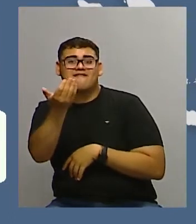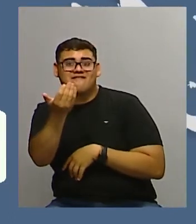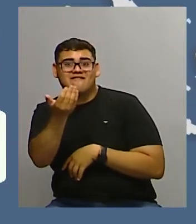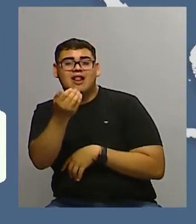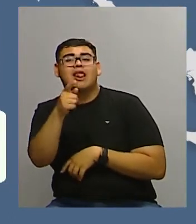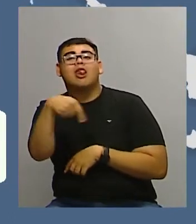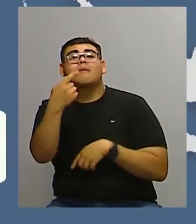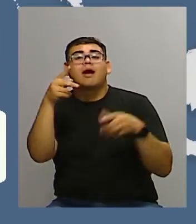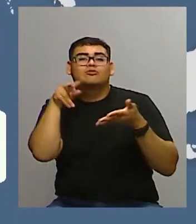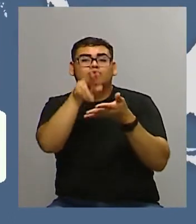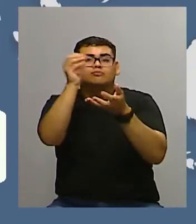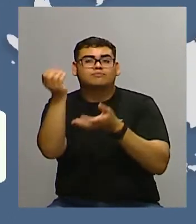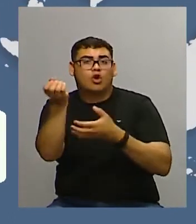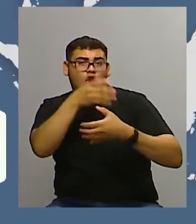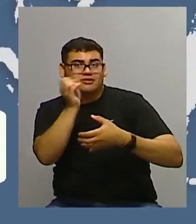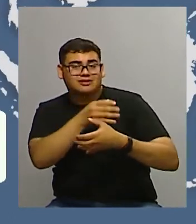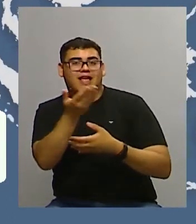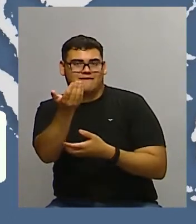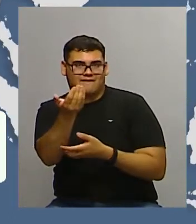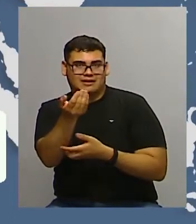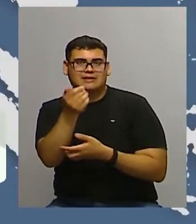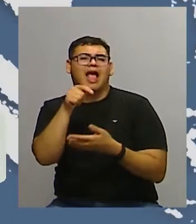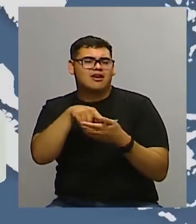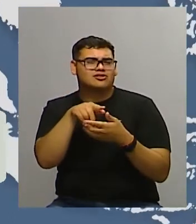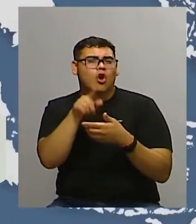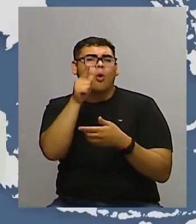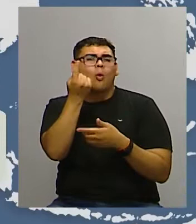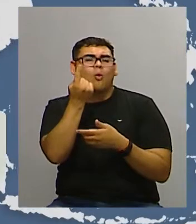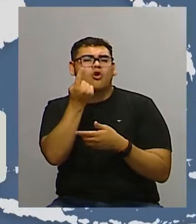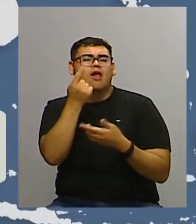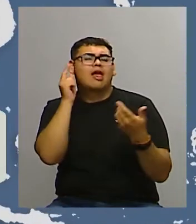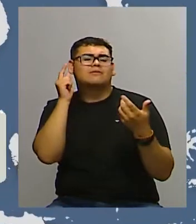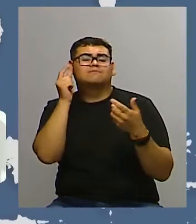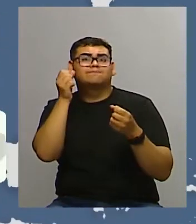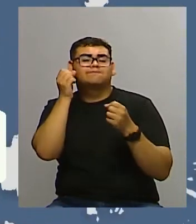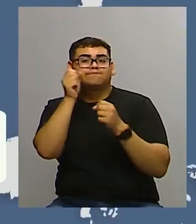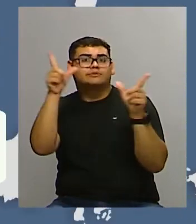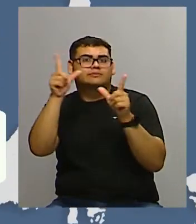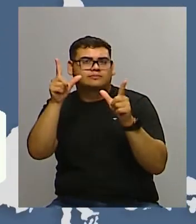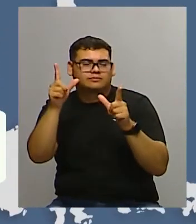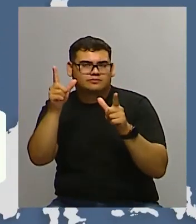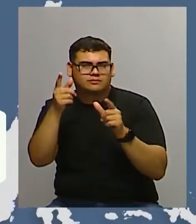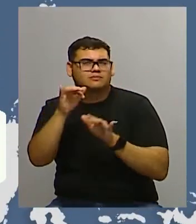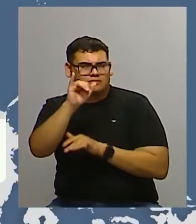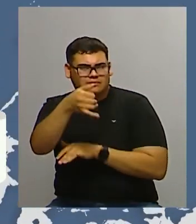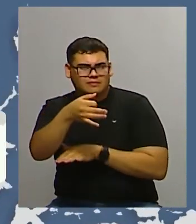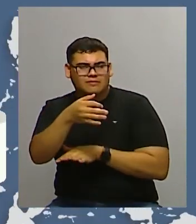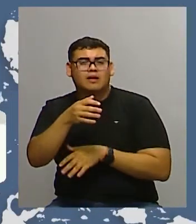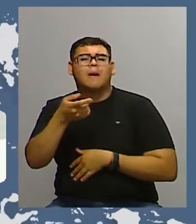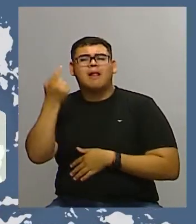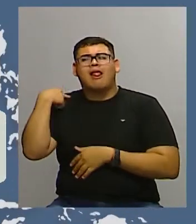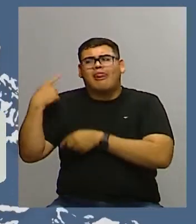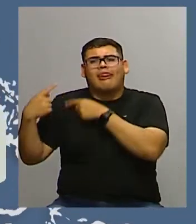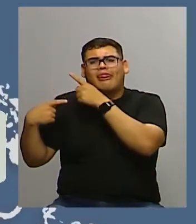de alarmas. Es un ejemplo entre otros tantos que se van dando. Evidentemente es como se entiende desde hace tiempo,